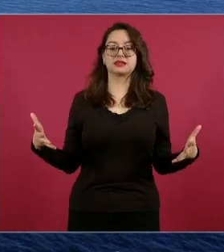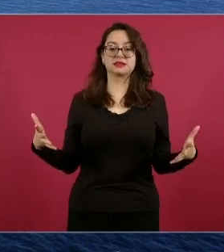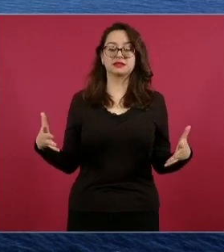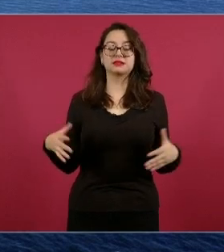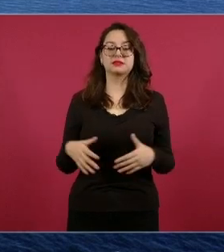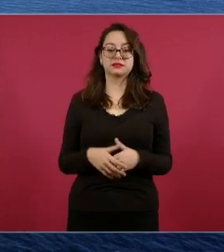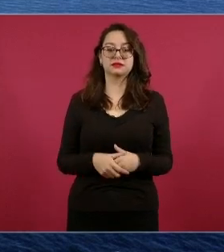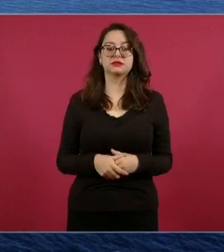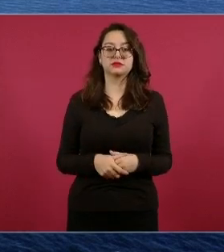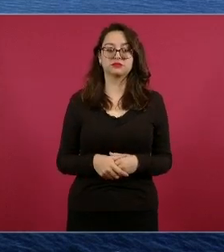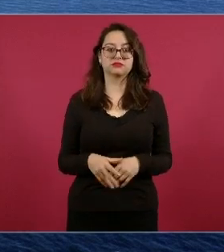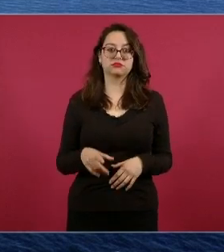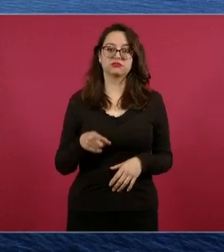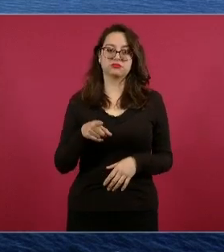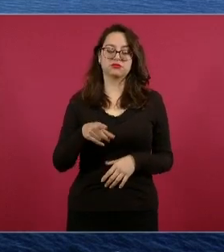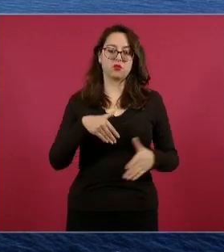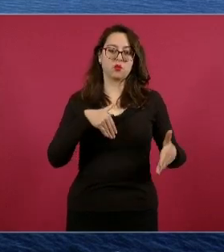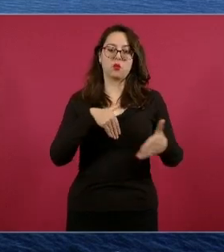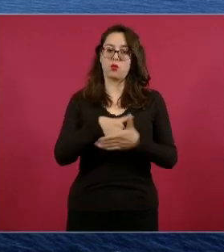Por el calado del puerto,